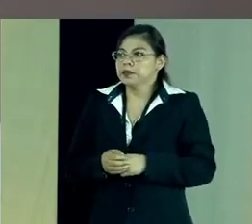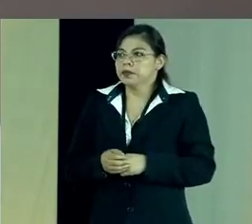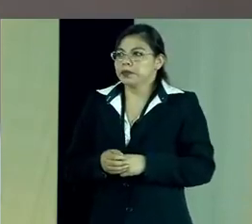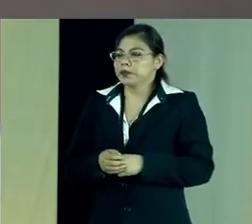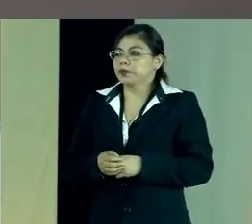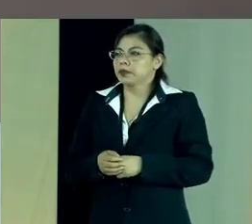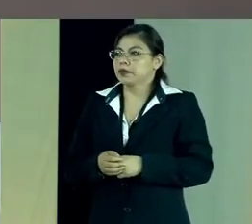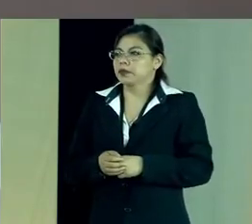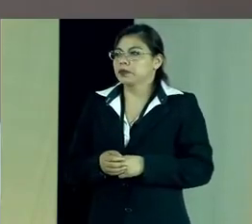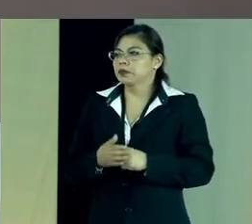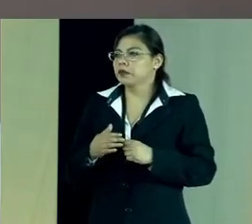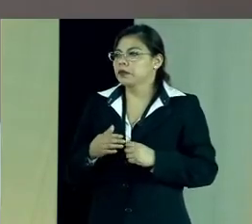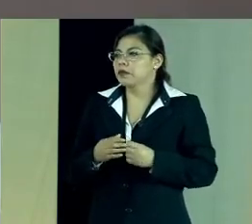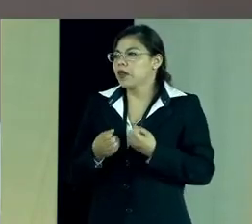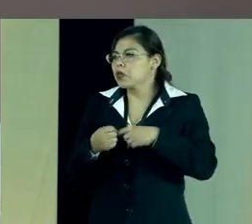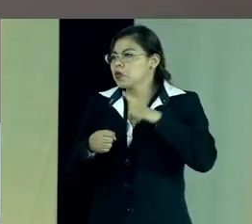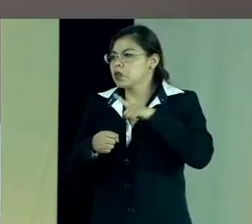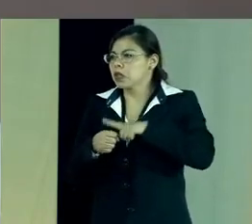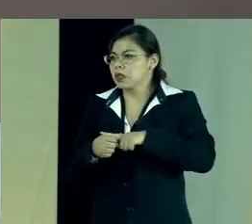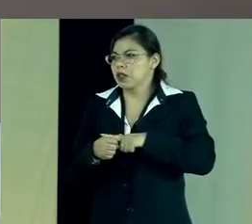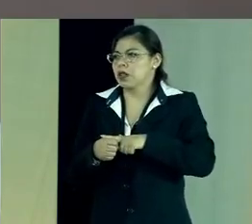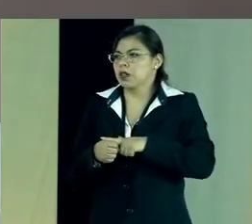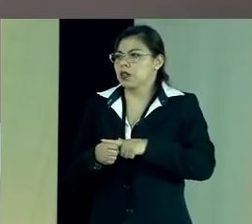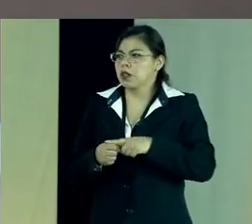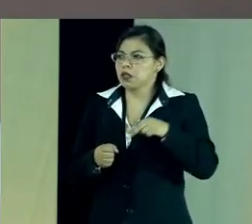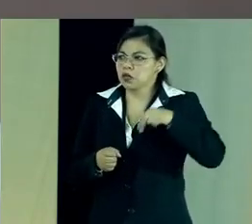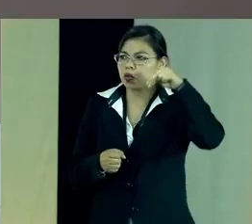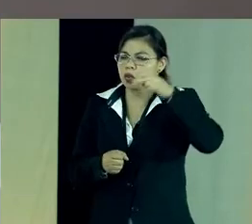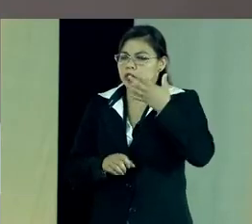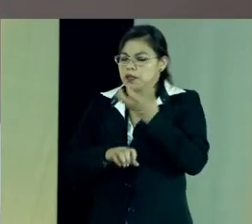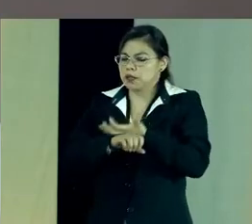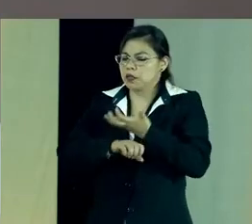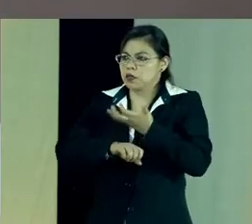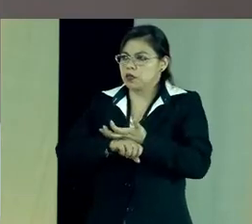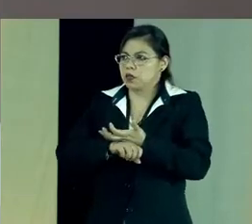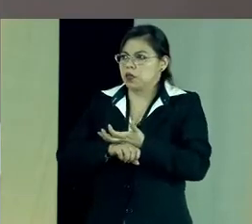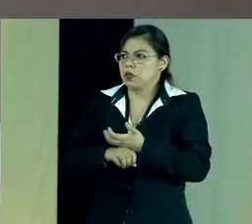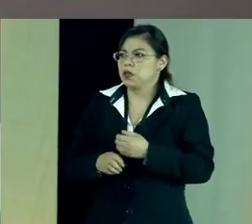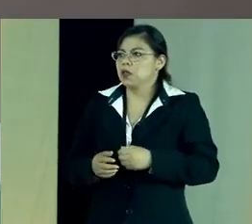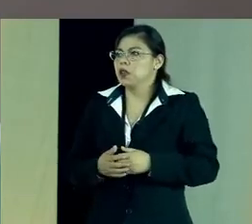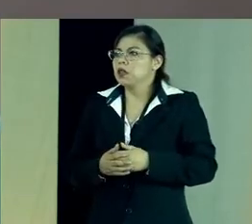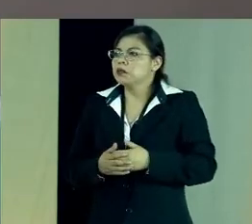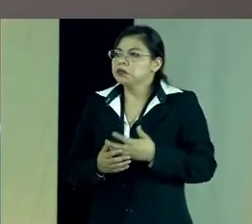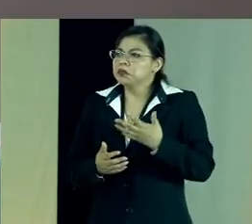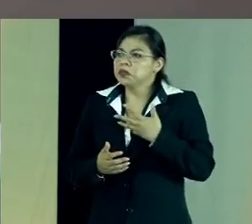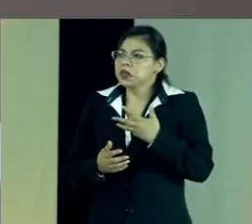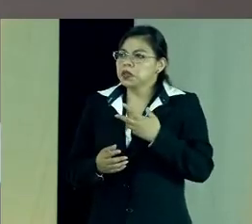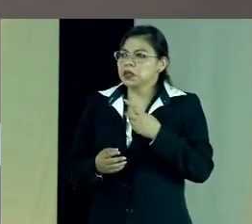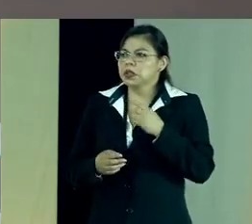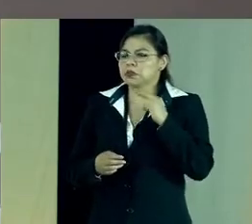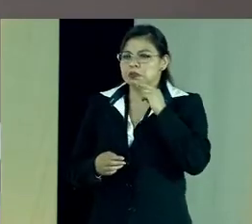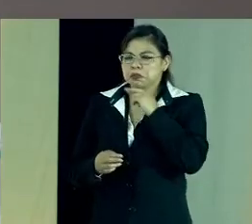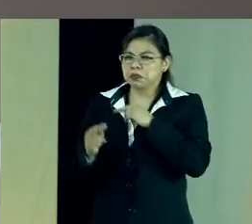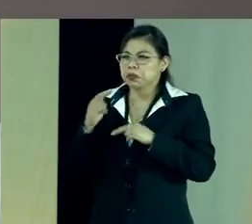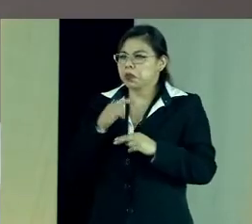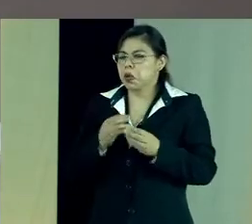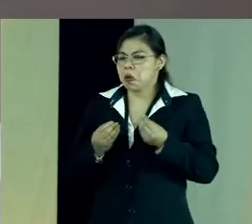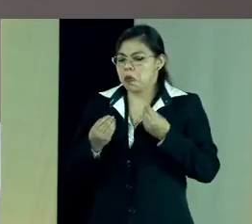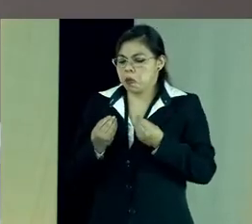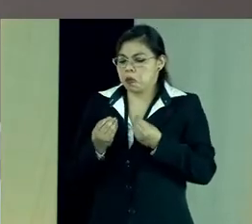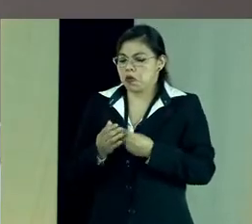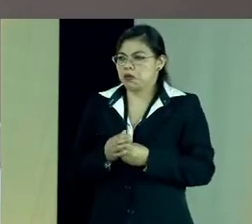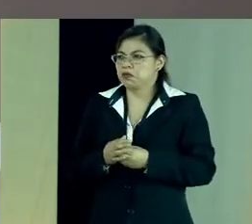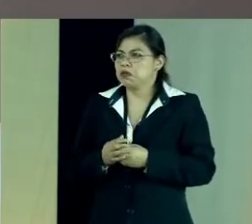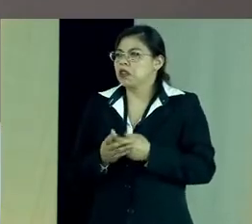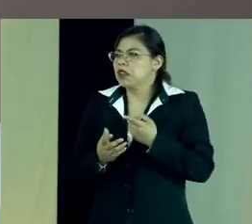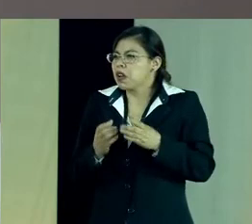al norte de eeuu que es bajo mucho estrés sólo tenemos que reforzar